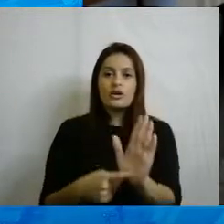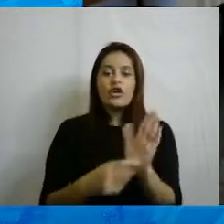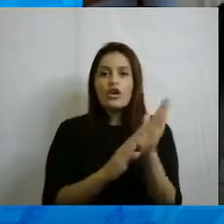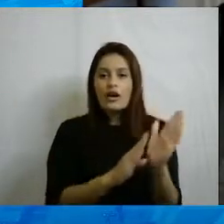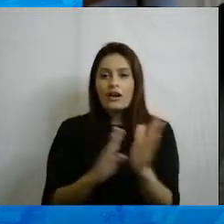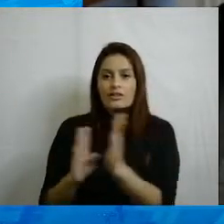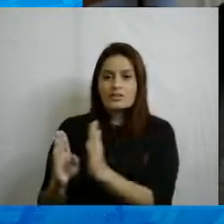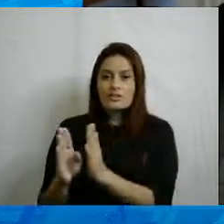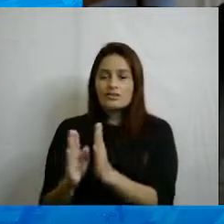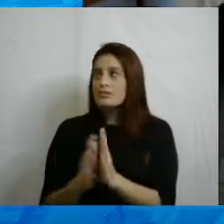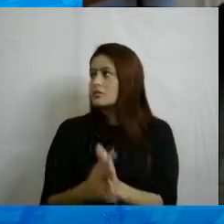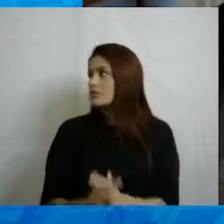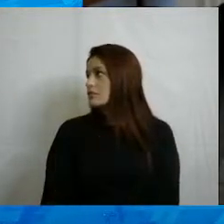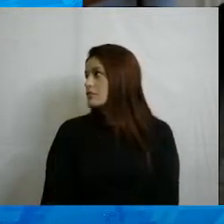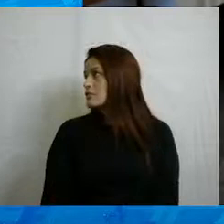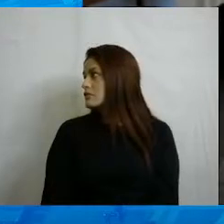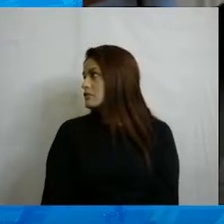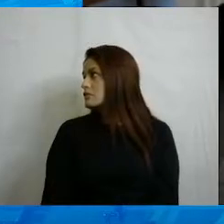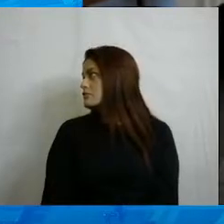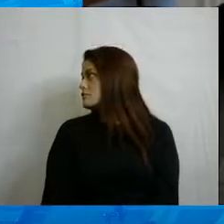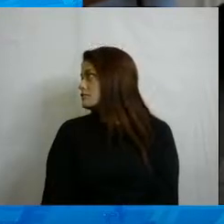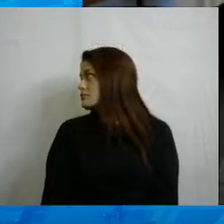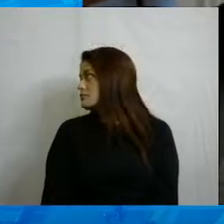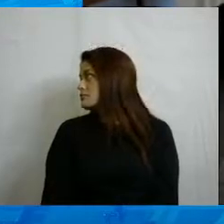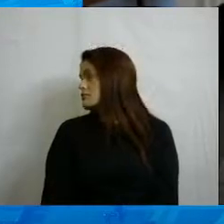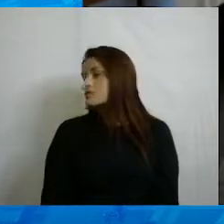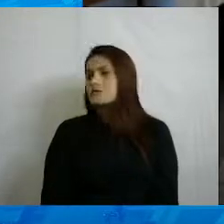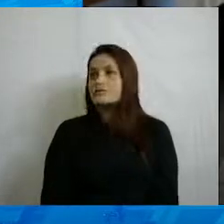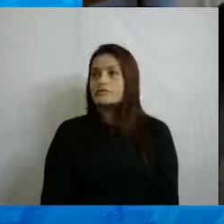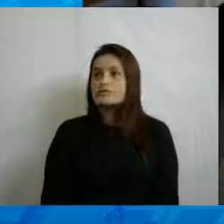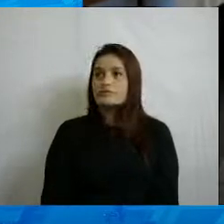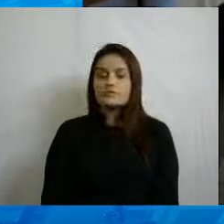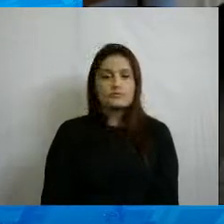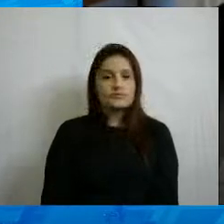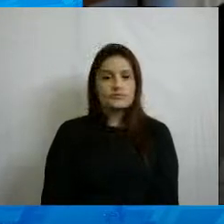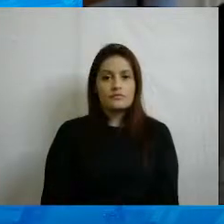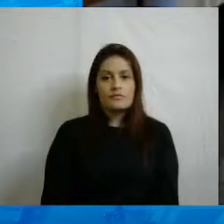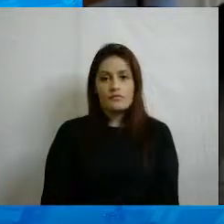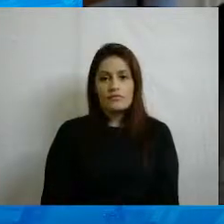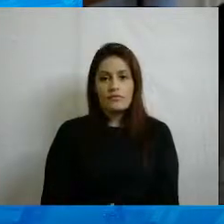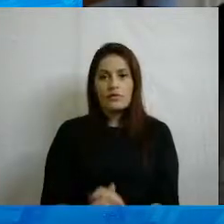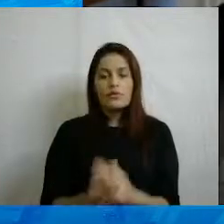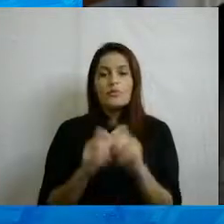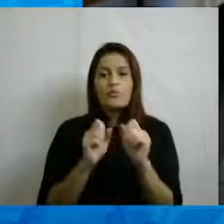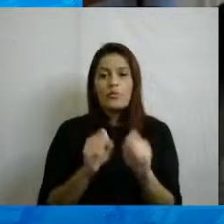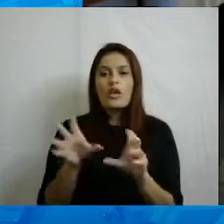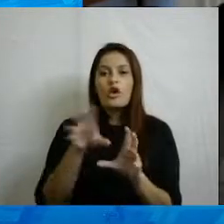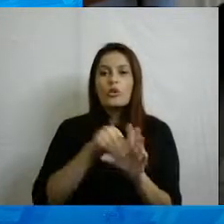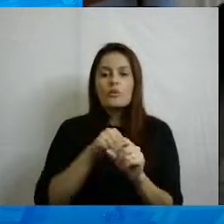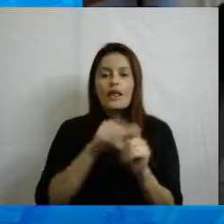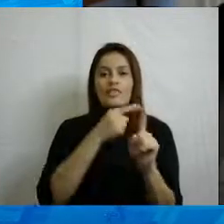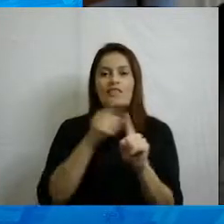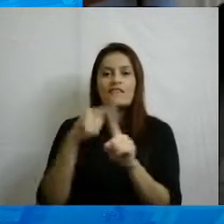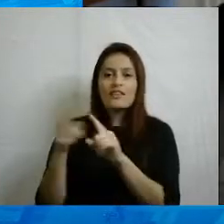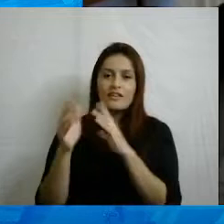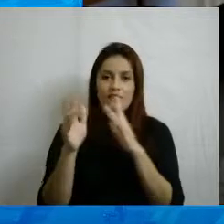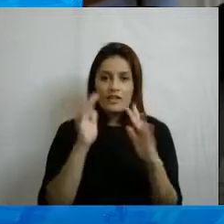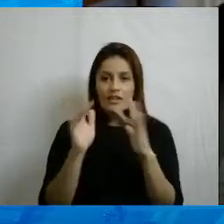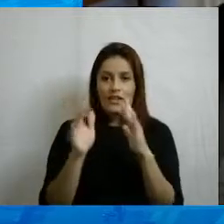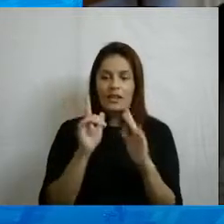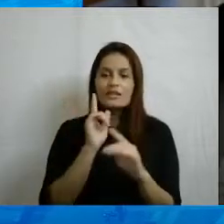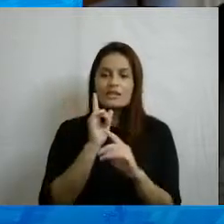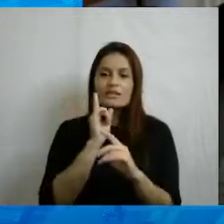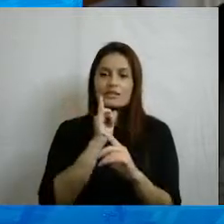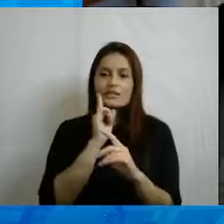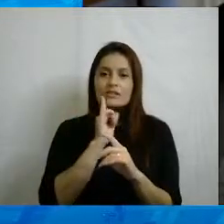los viveros, las avícolas, todo ese tipo de cosas, poderlos incorporar en las diferentes ferias y tener la